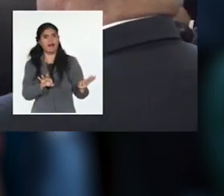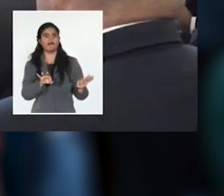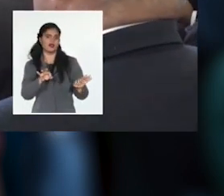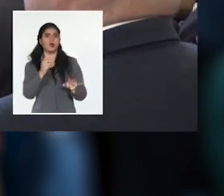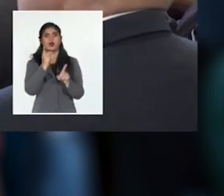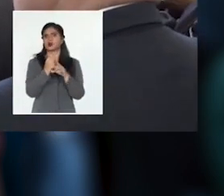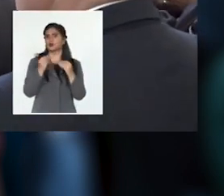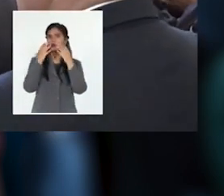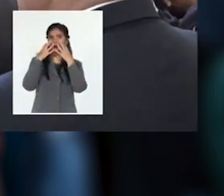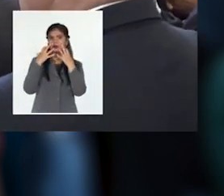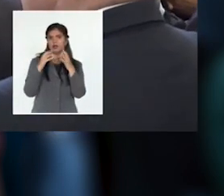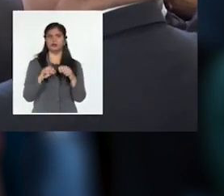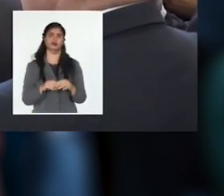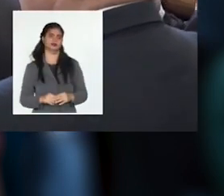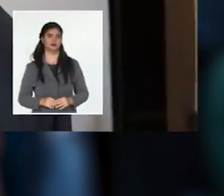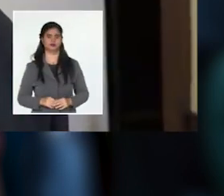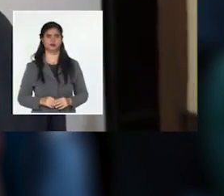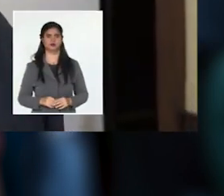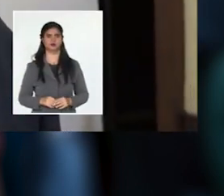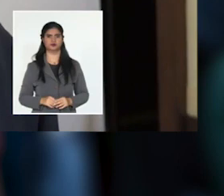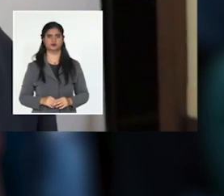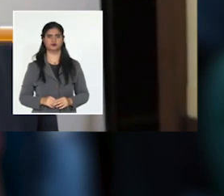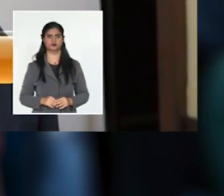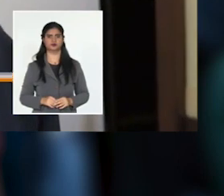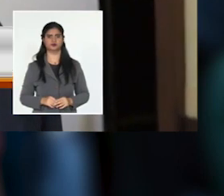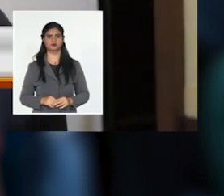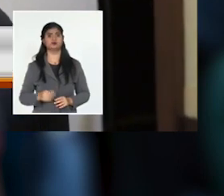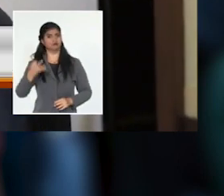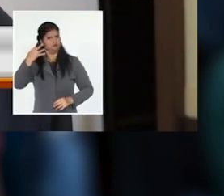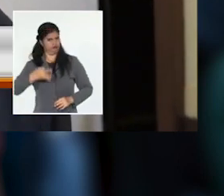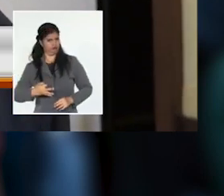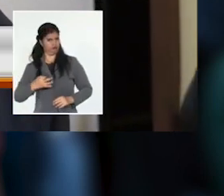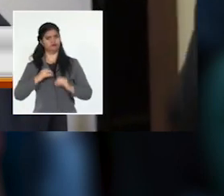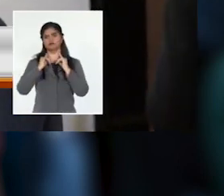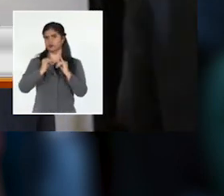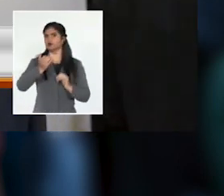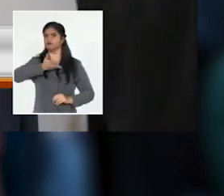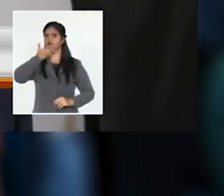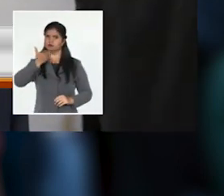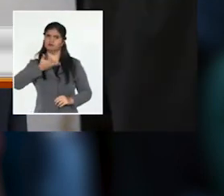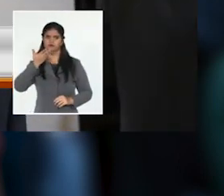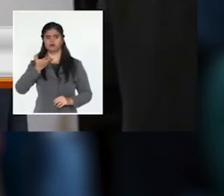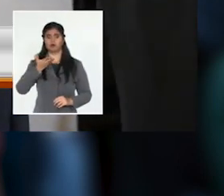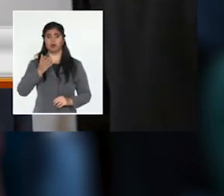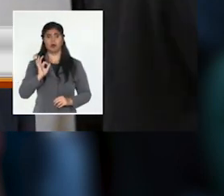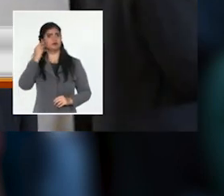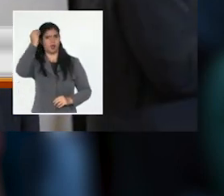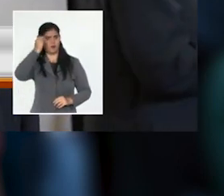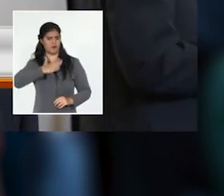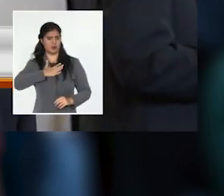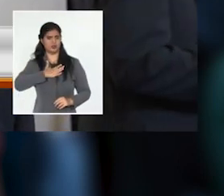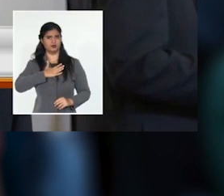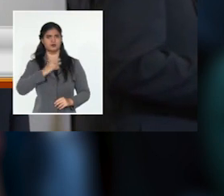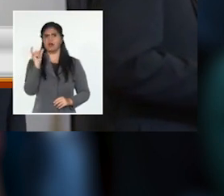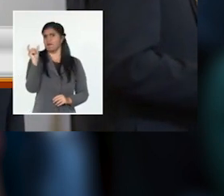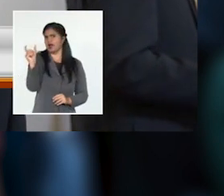franqueza, sin entrar en clichés ni en palabras prefabricadas, la palabra que se me ocurre